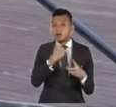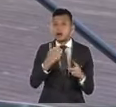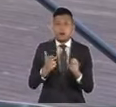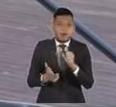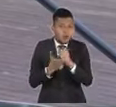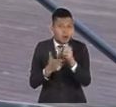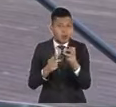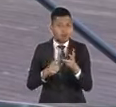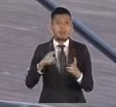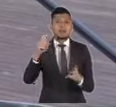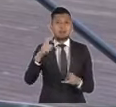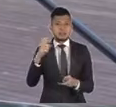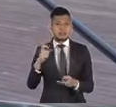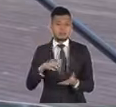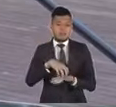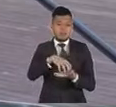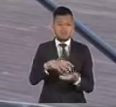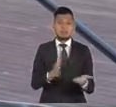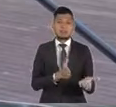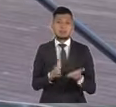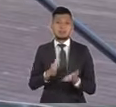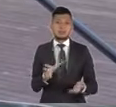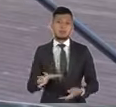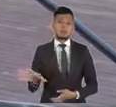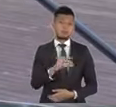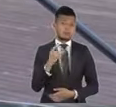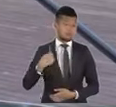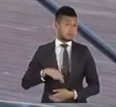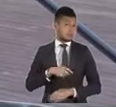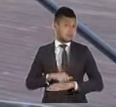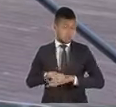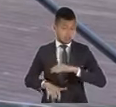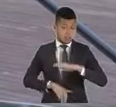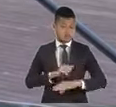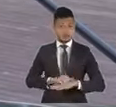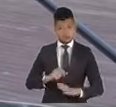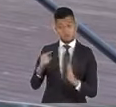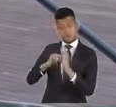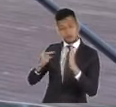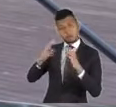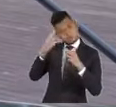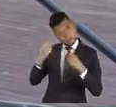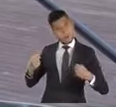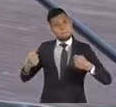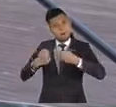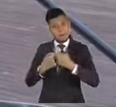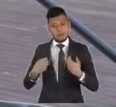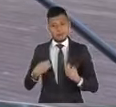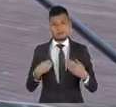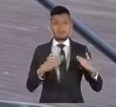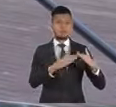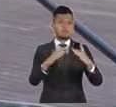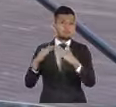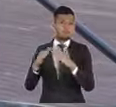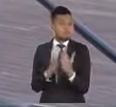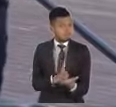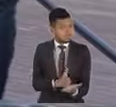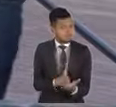los bienes y servicios de la sociedad. Los recicladores, entonces, firmamos este pacto por el hábitat y continuaremos reciclando. Muchas